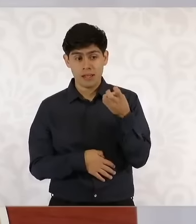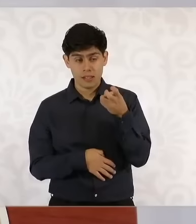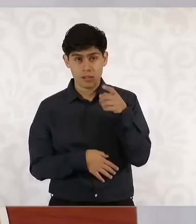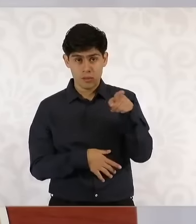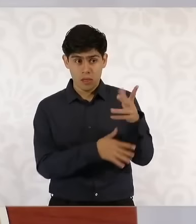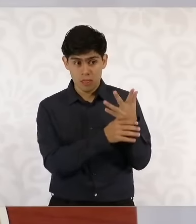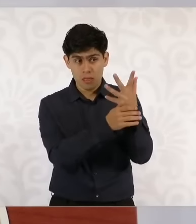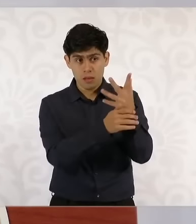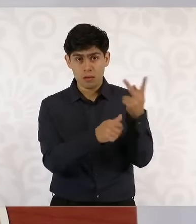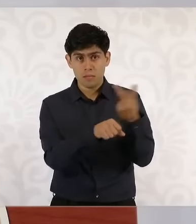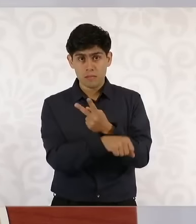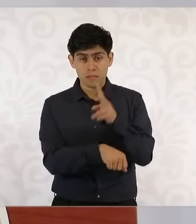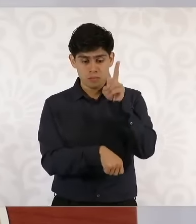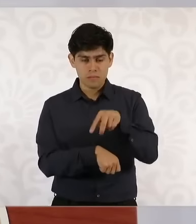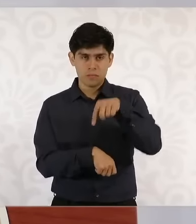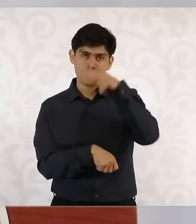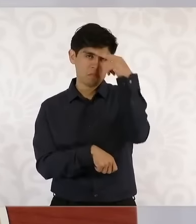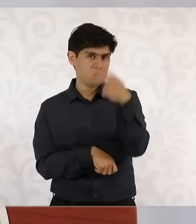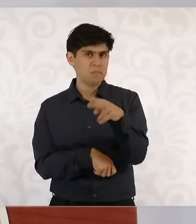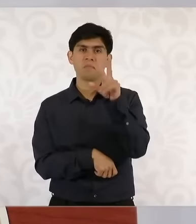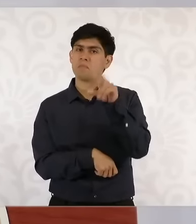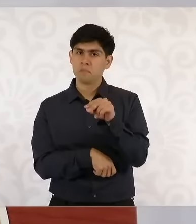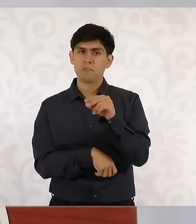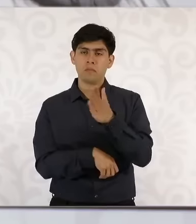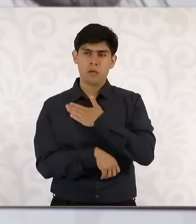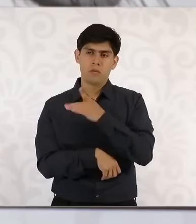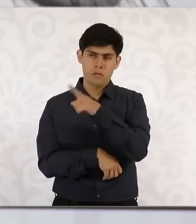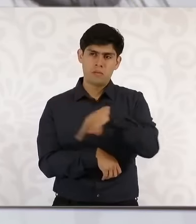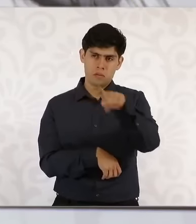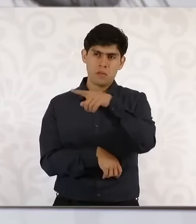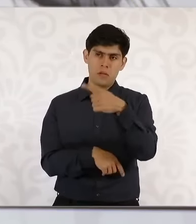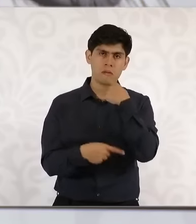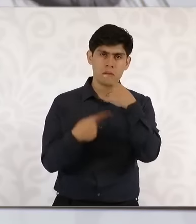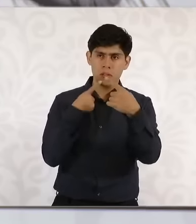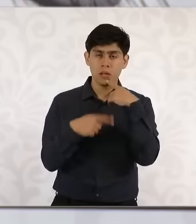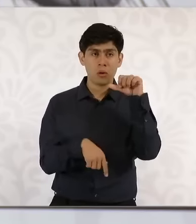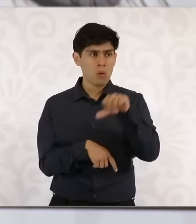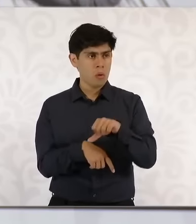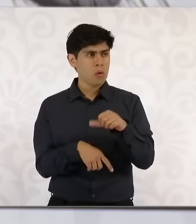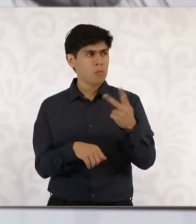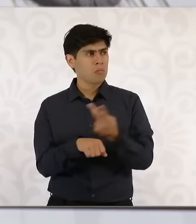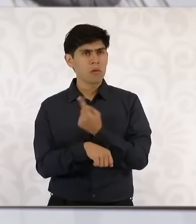México. Qué bueno que mencionan esto de lo que está pasando hoy en las calles de la ciudad.